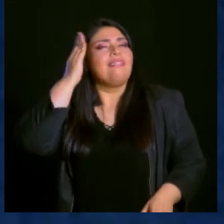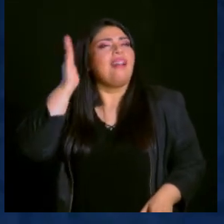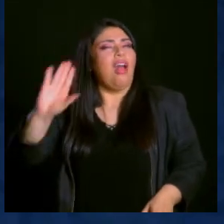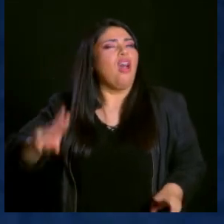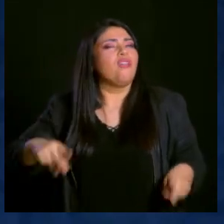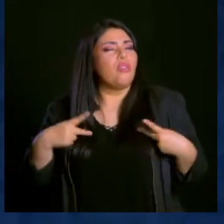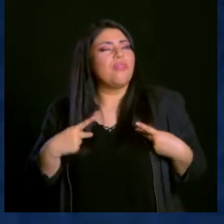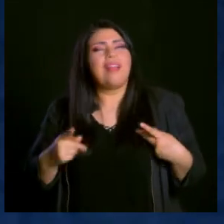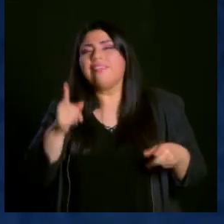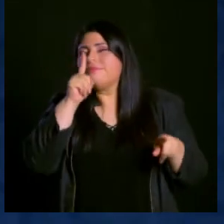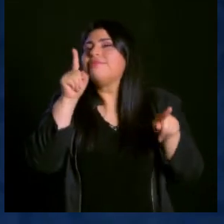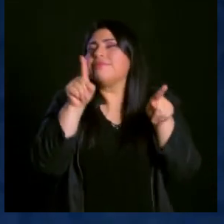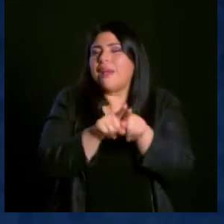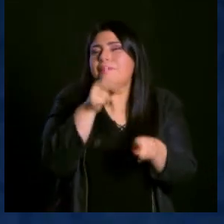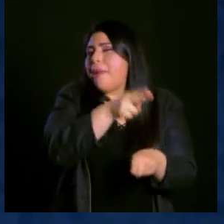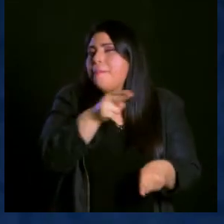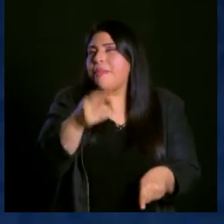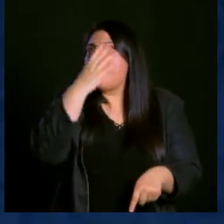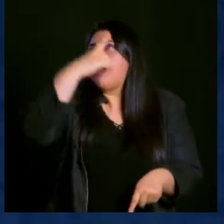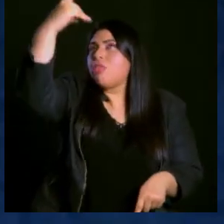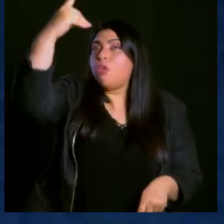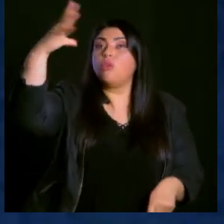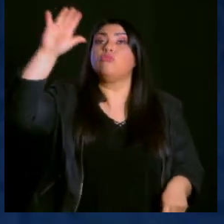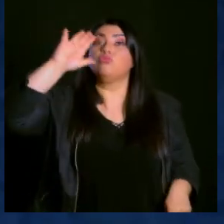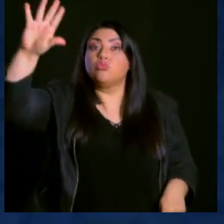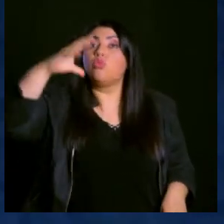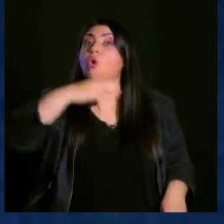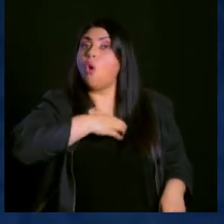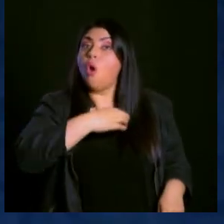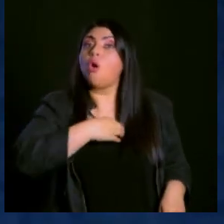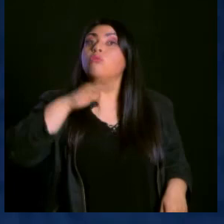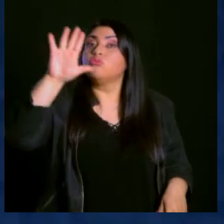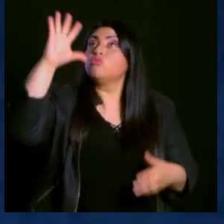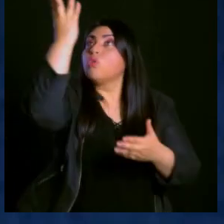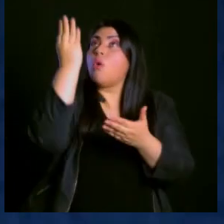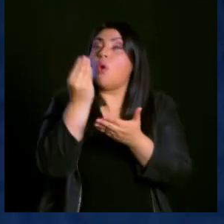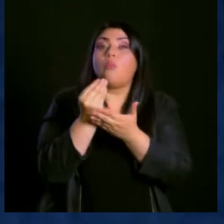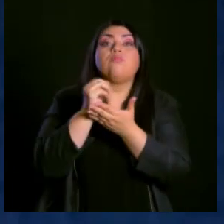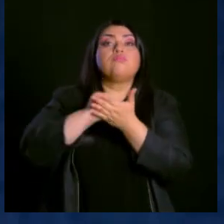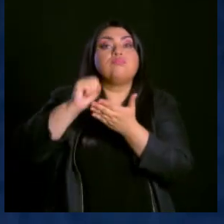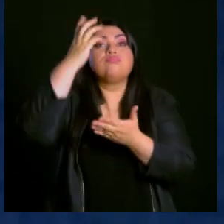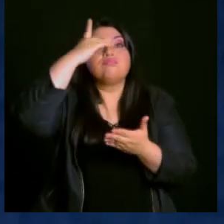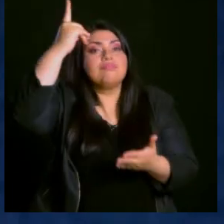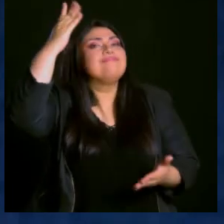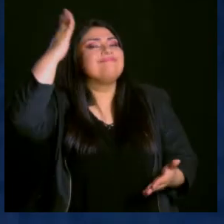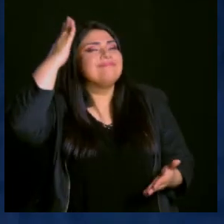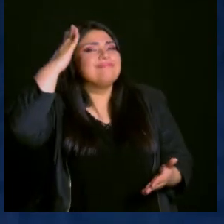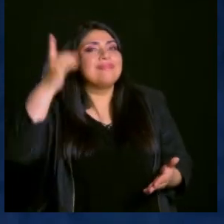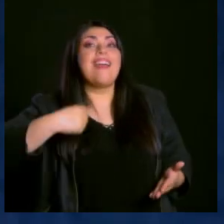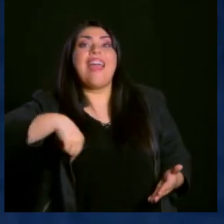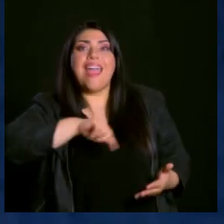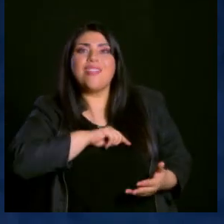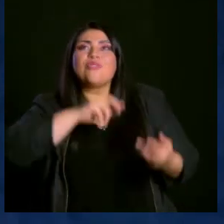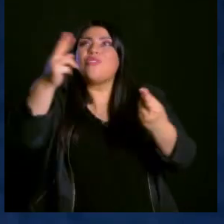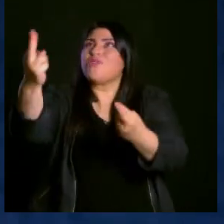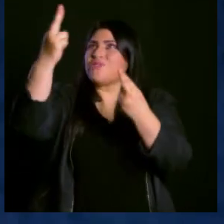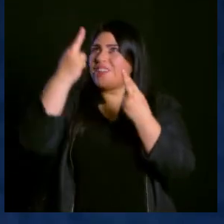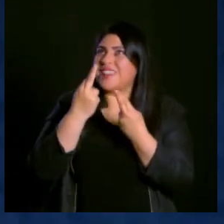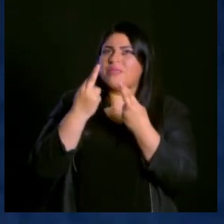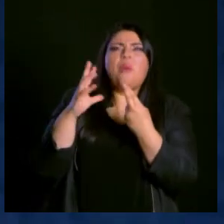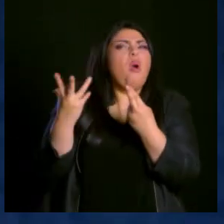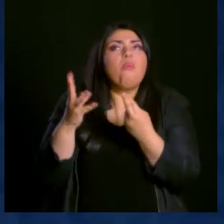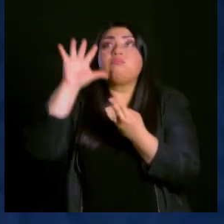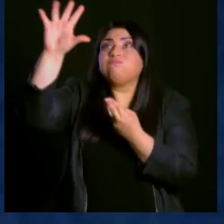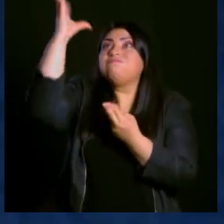así tampoco Nadie conoce las cosas de Dios sino el espíritu de Dios y nosotros no hemos recibido el espíritu del mundo sino el